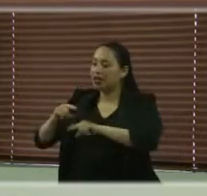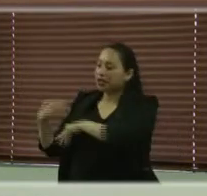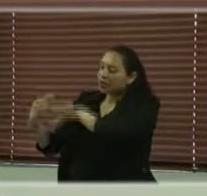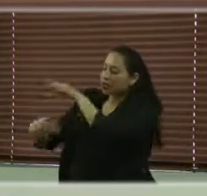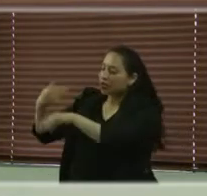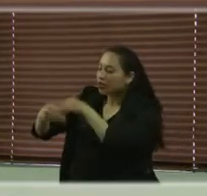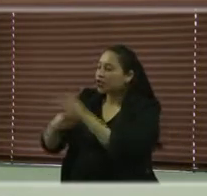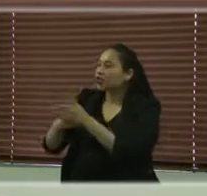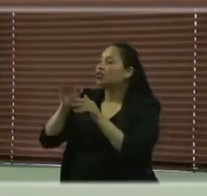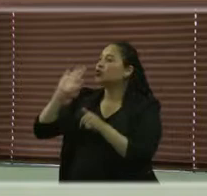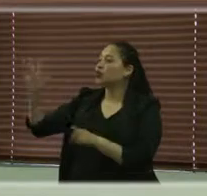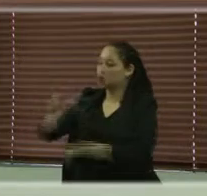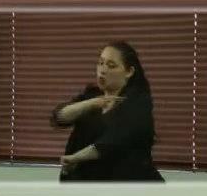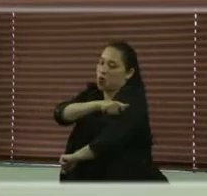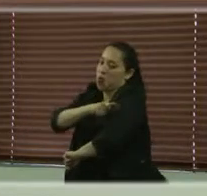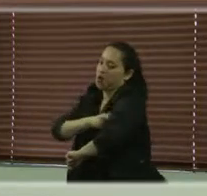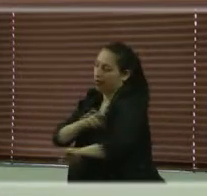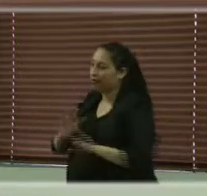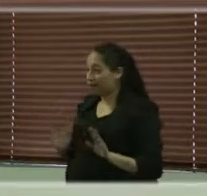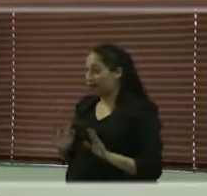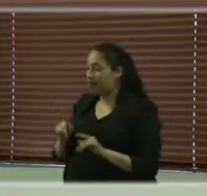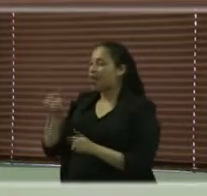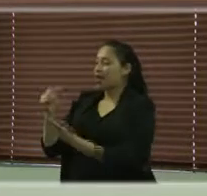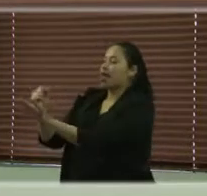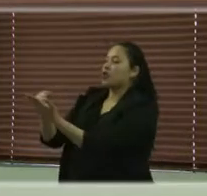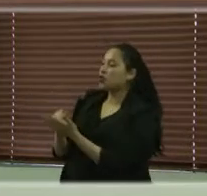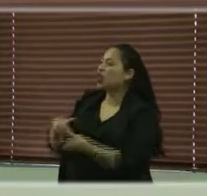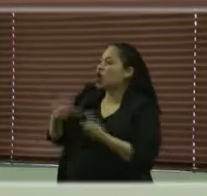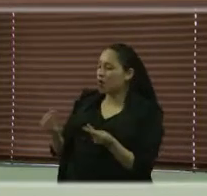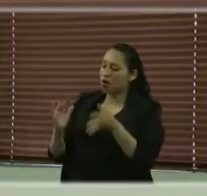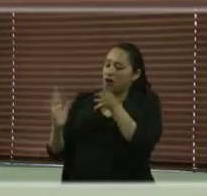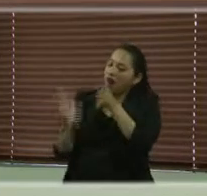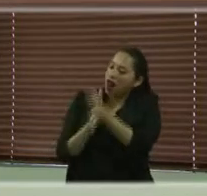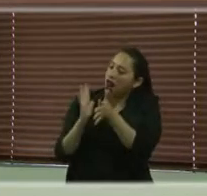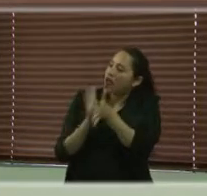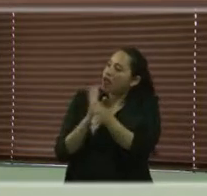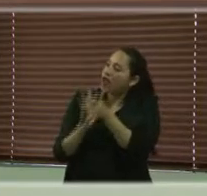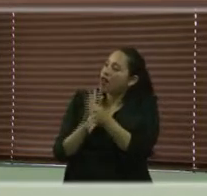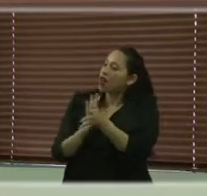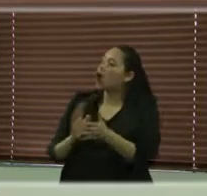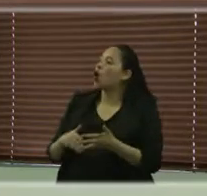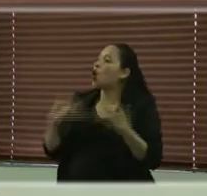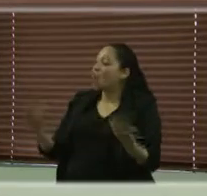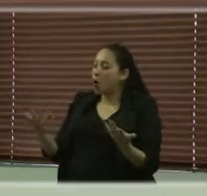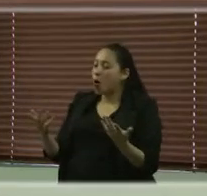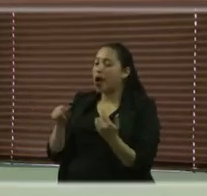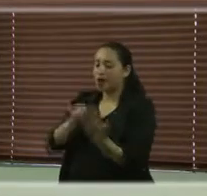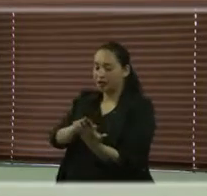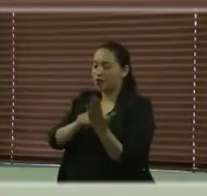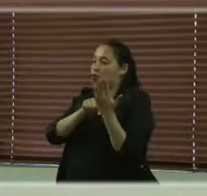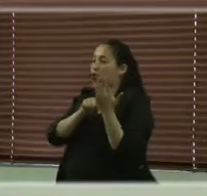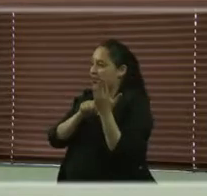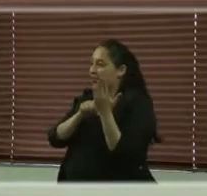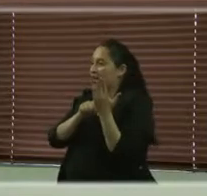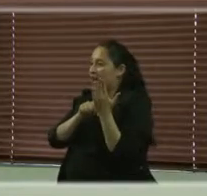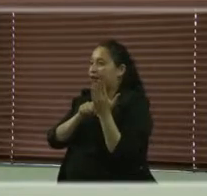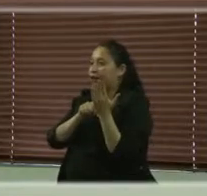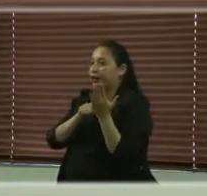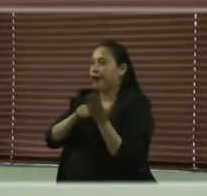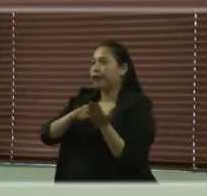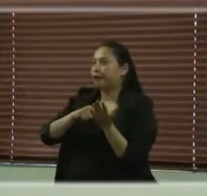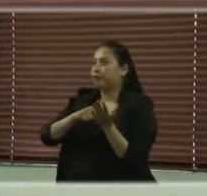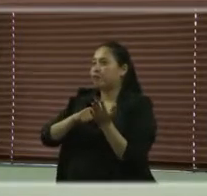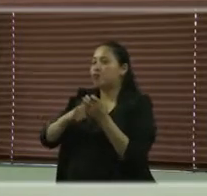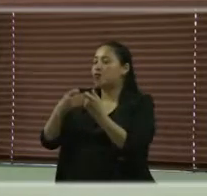Y en este caso para la elaboración de informes alternativos establece una serie de de lineamientos no